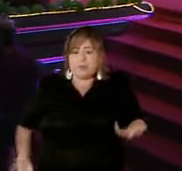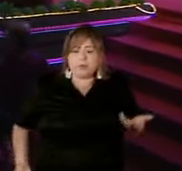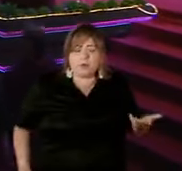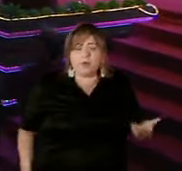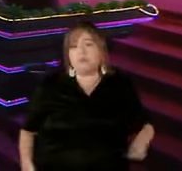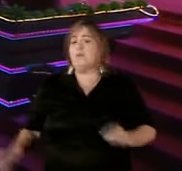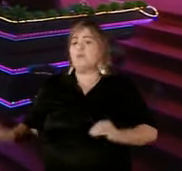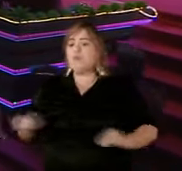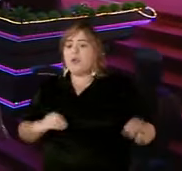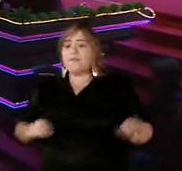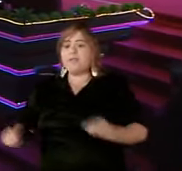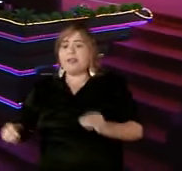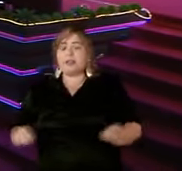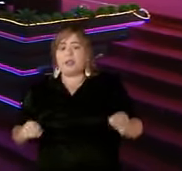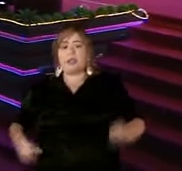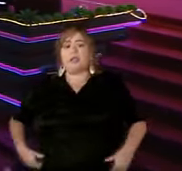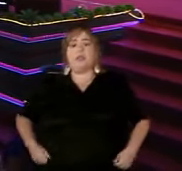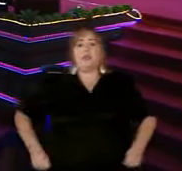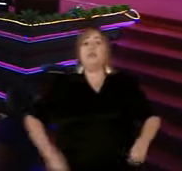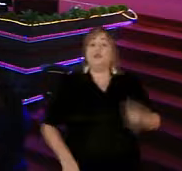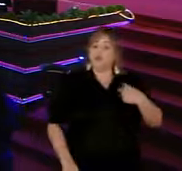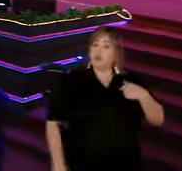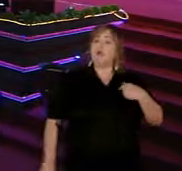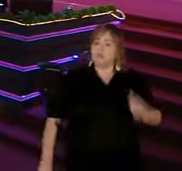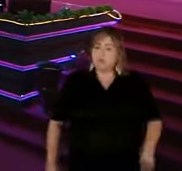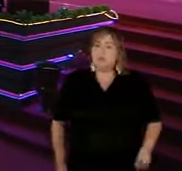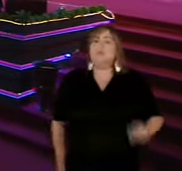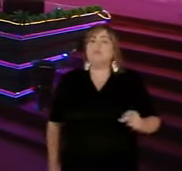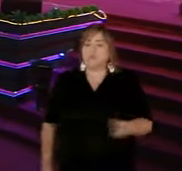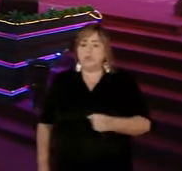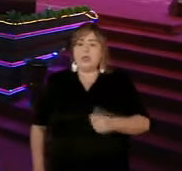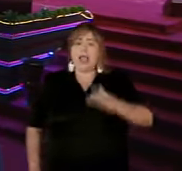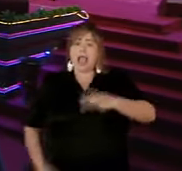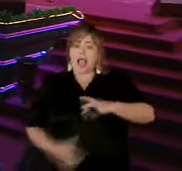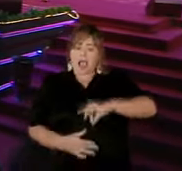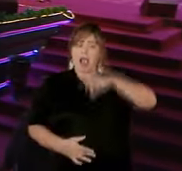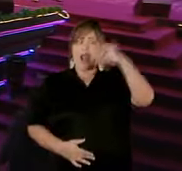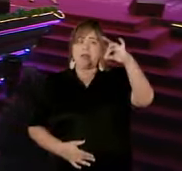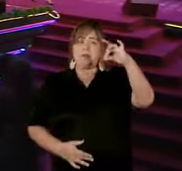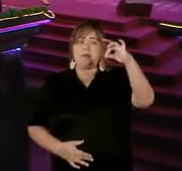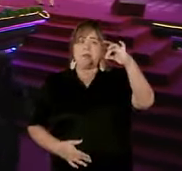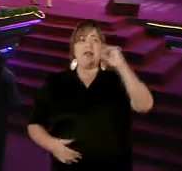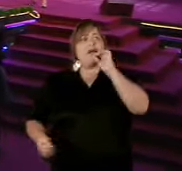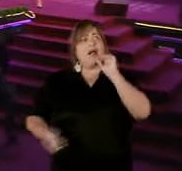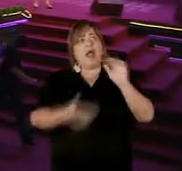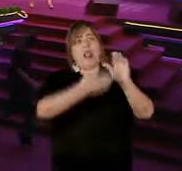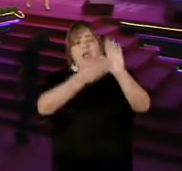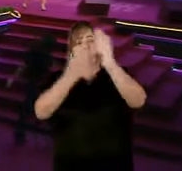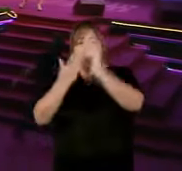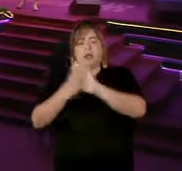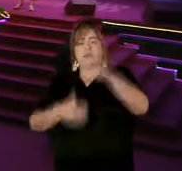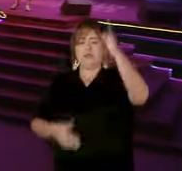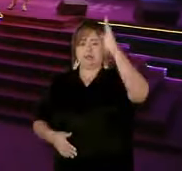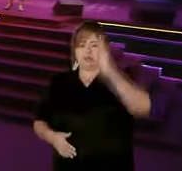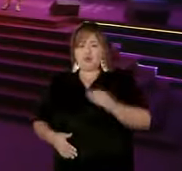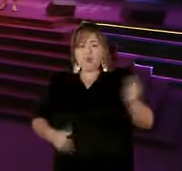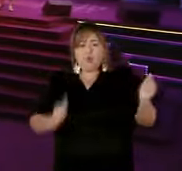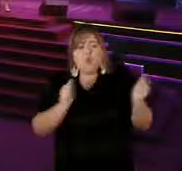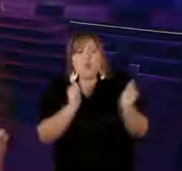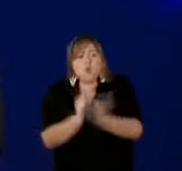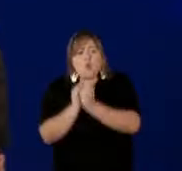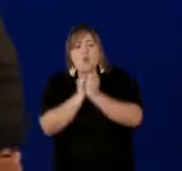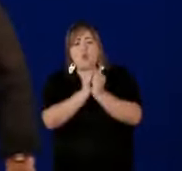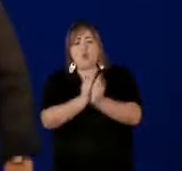Lo vas a atravesar, lo vas a atravesar. Mi alma alaba a Dios. Lo vamos a atravesar, juntos lo vamos a atravesar.